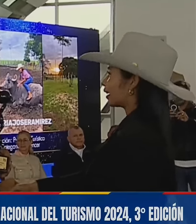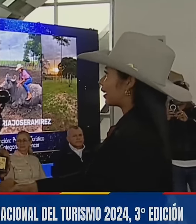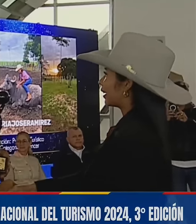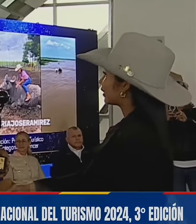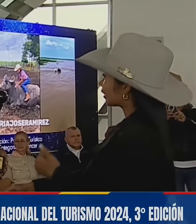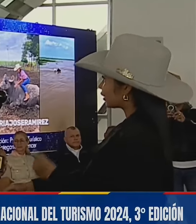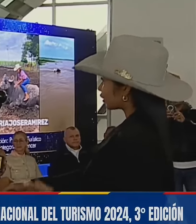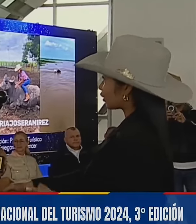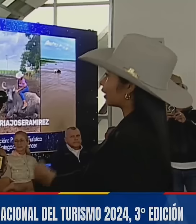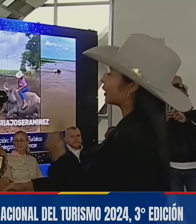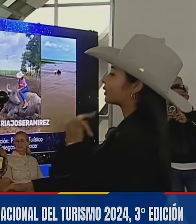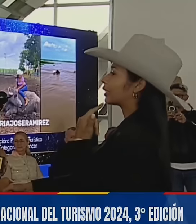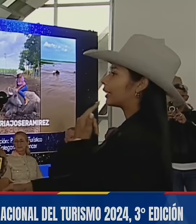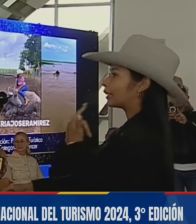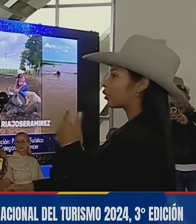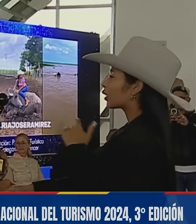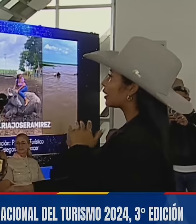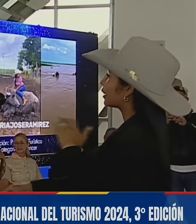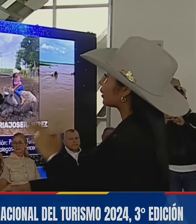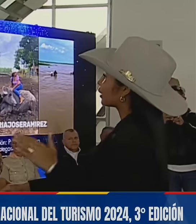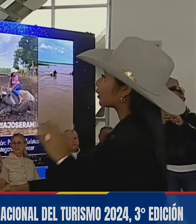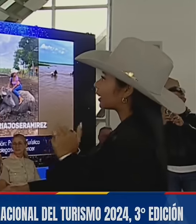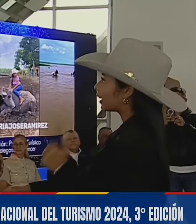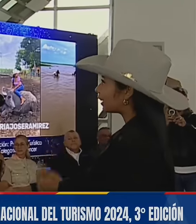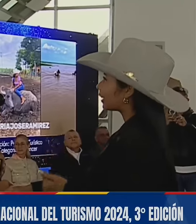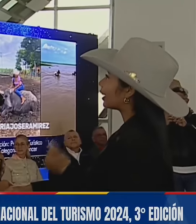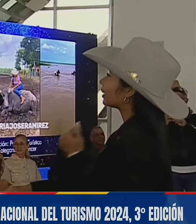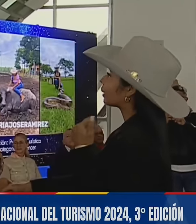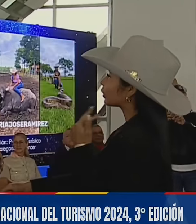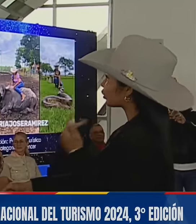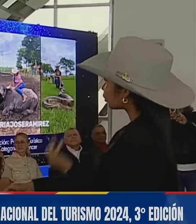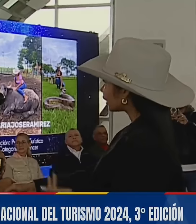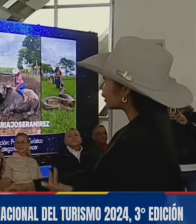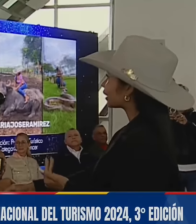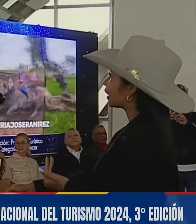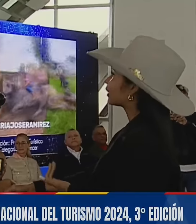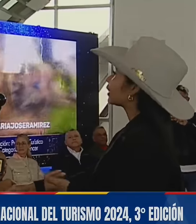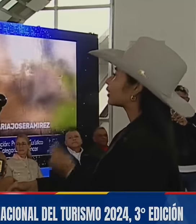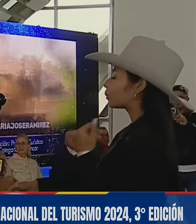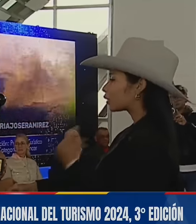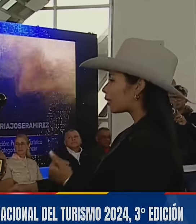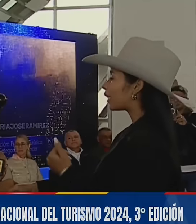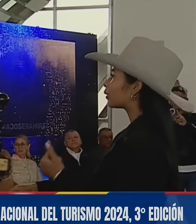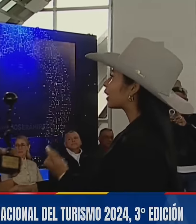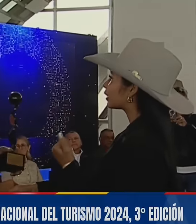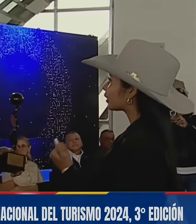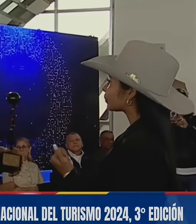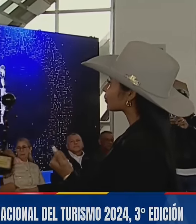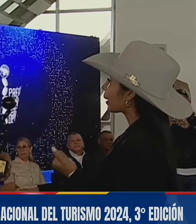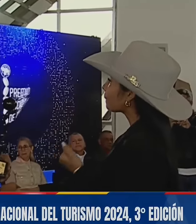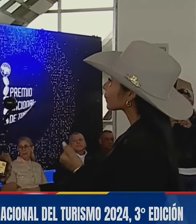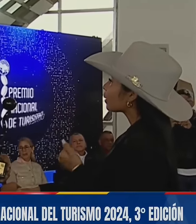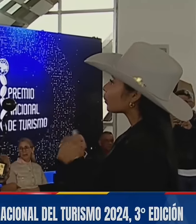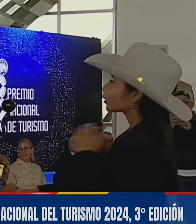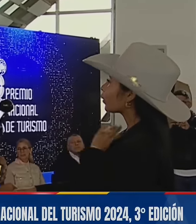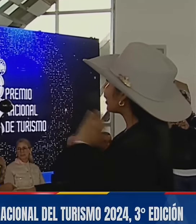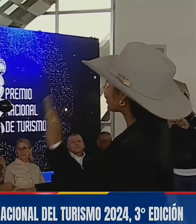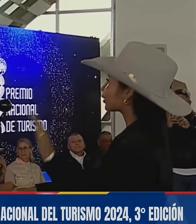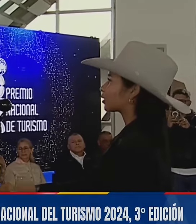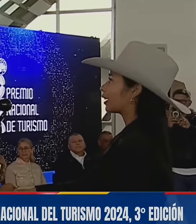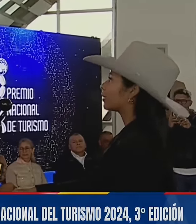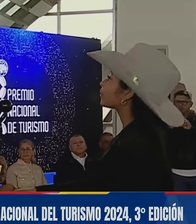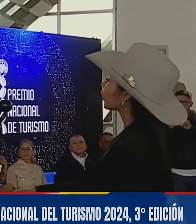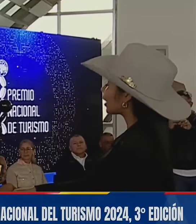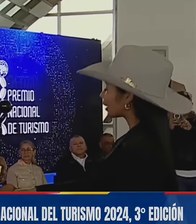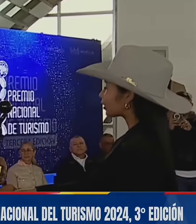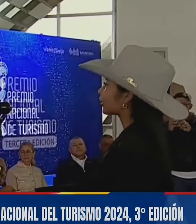que tiene el estado Apure, los llanos venezolanos y todo el país. Ahí estamos viendo cómo está conversando esta